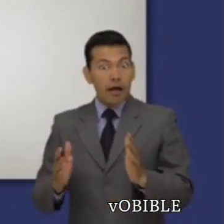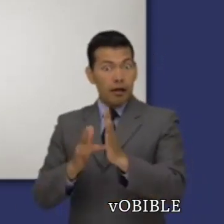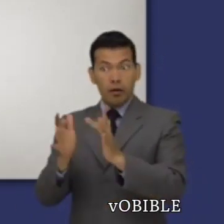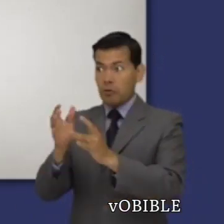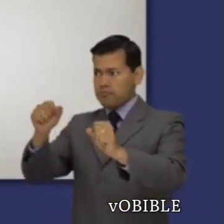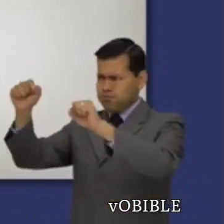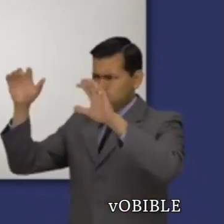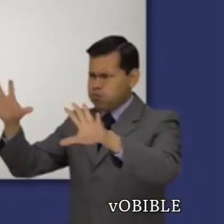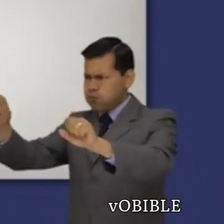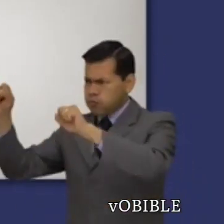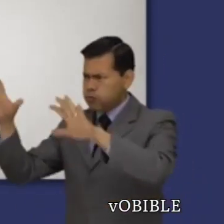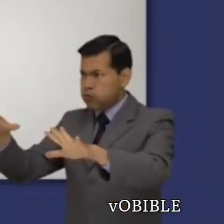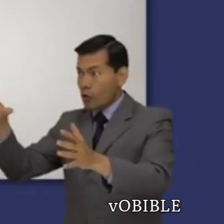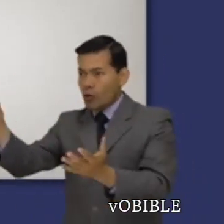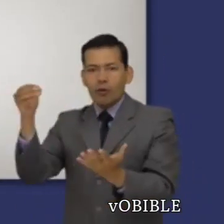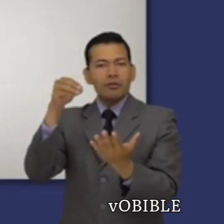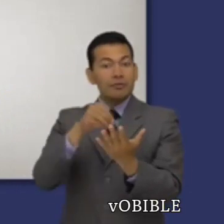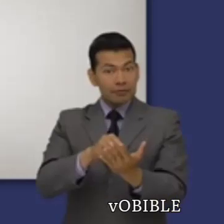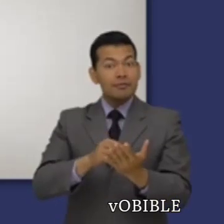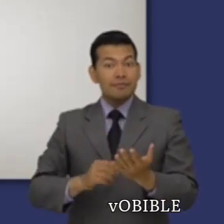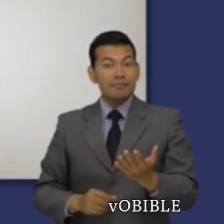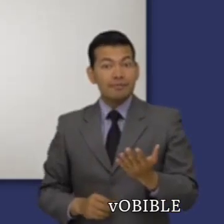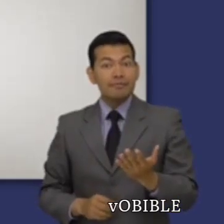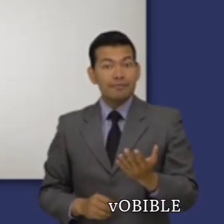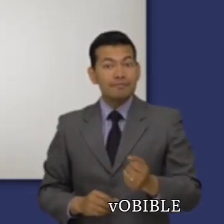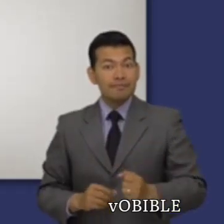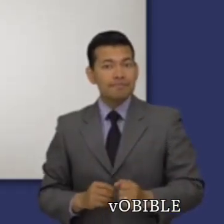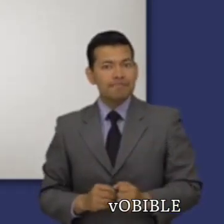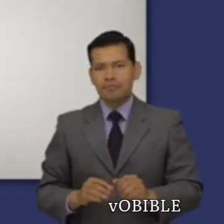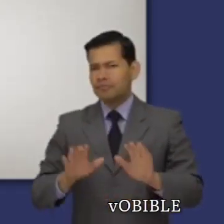de Jesús que solo se mencionan en este libro.